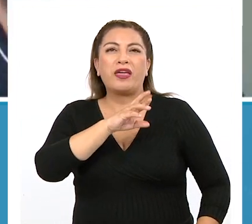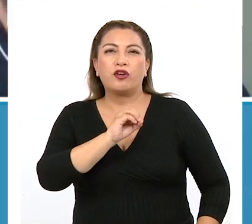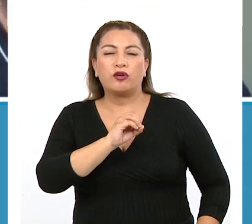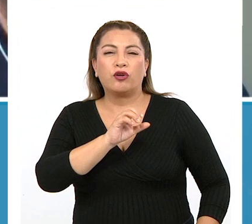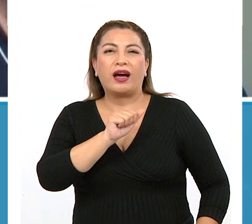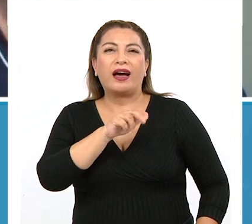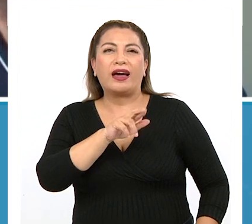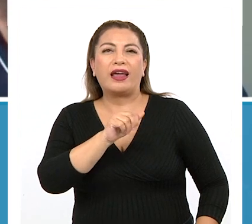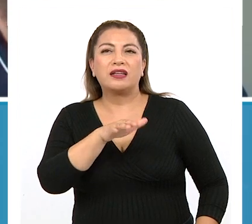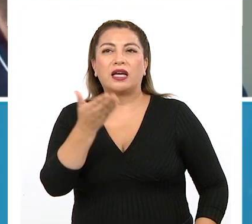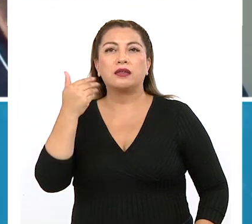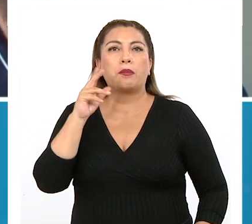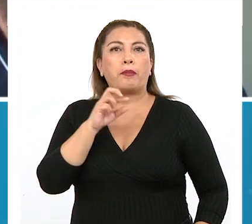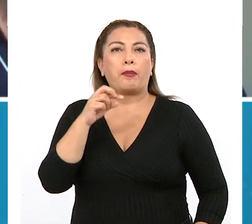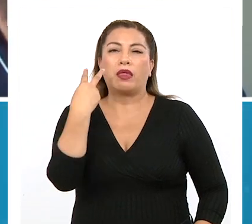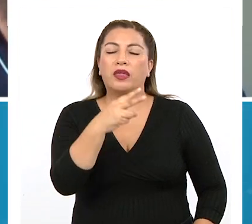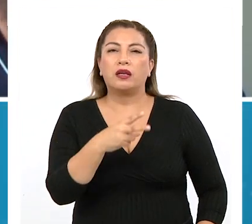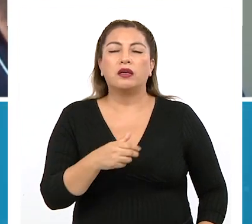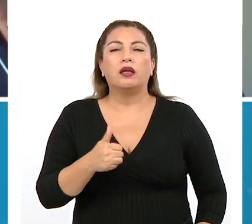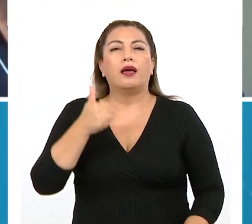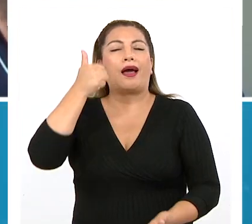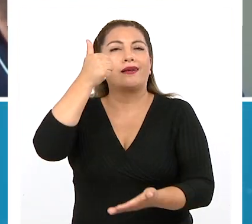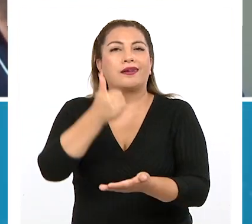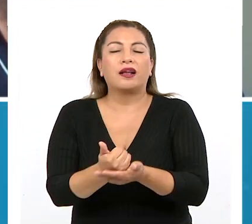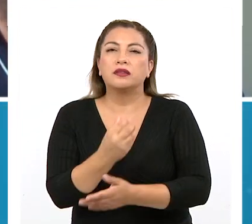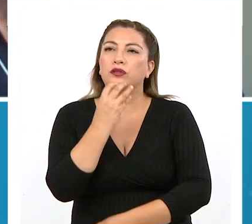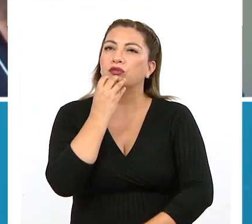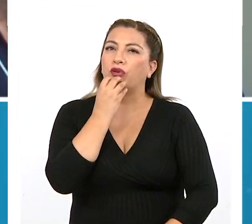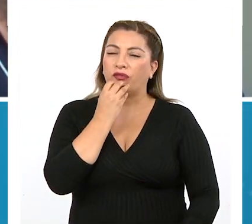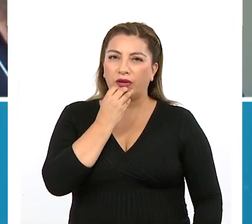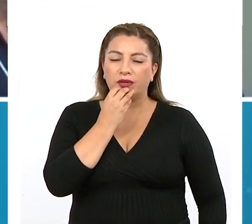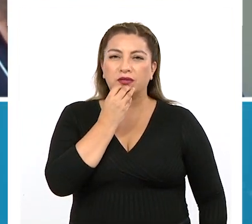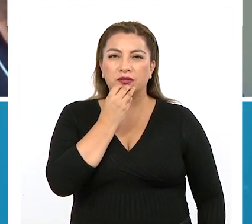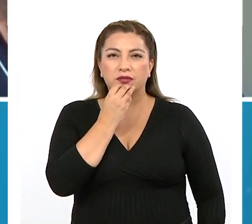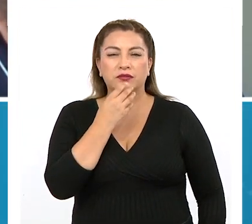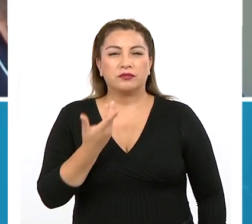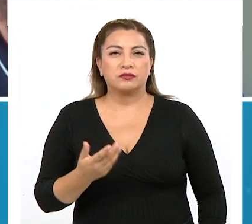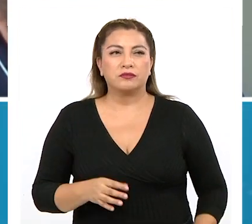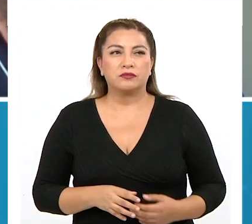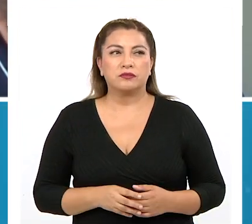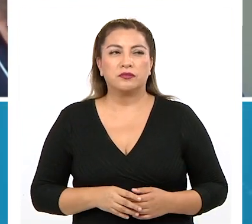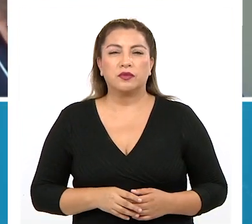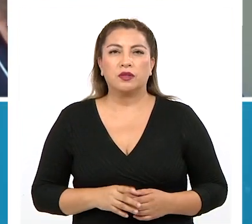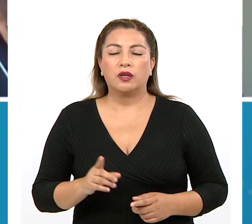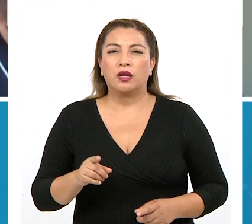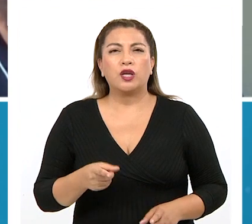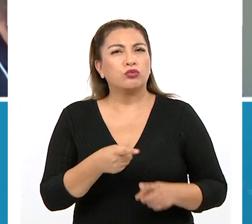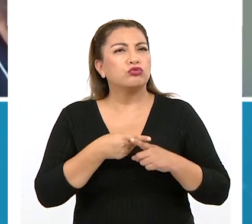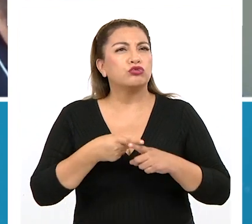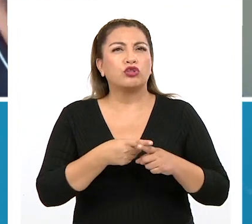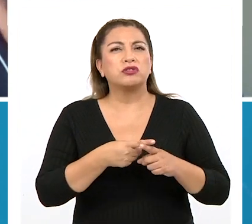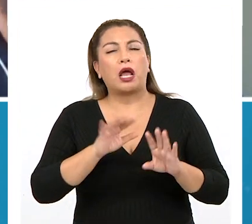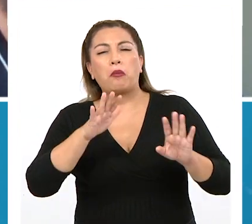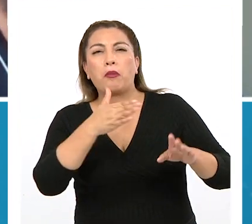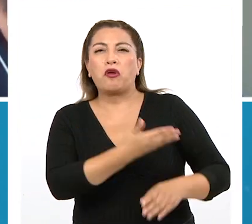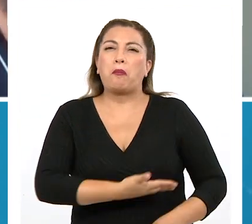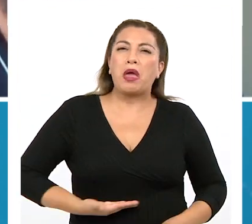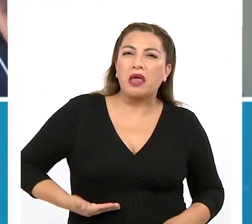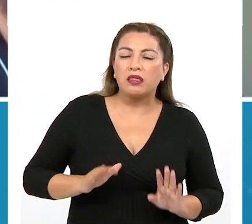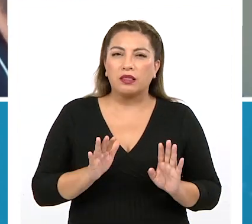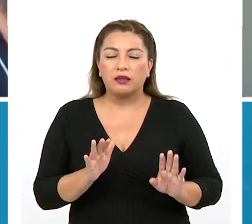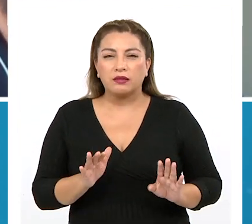era alcalde de Antofagasta, que era de un medio social no vulnerable, pero un medio social clase media,